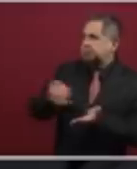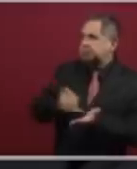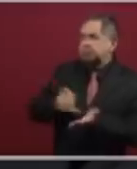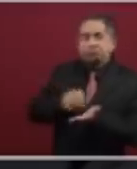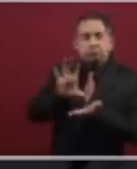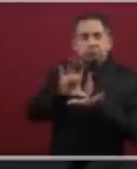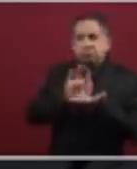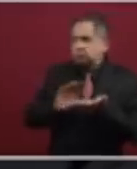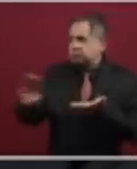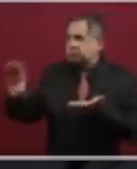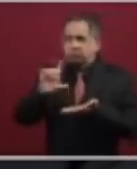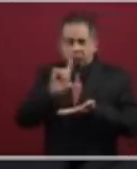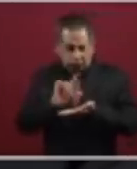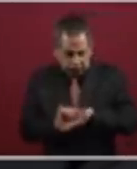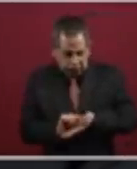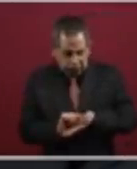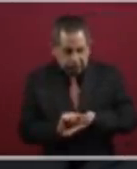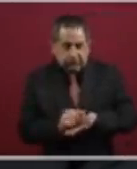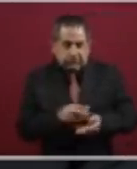se le quitaba